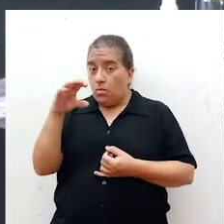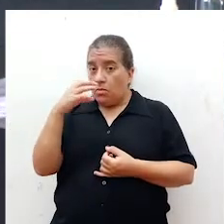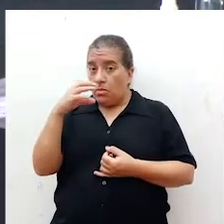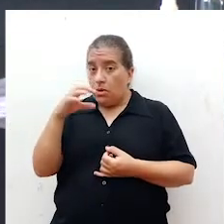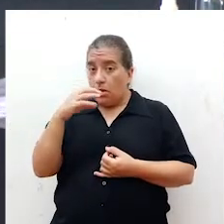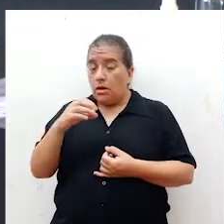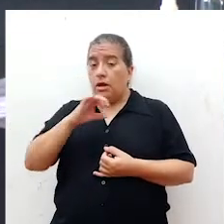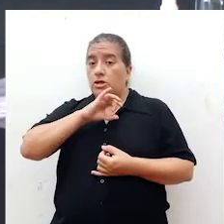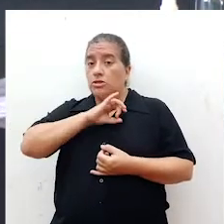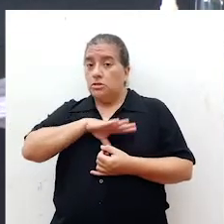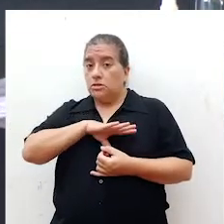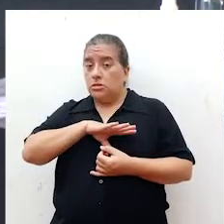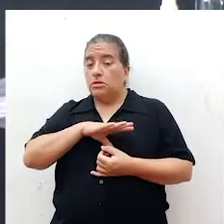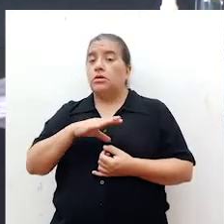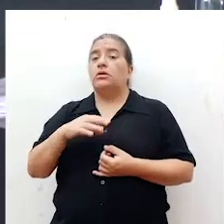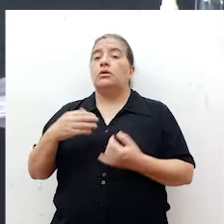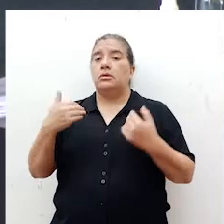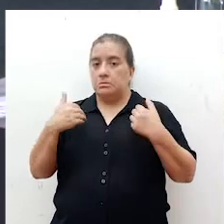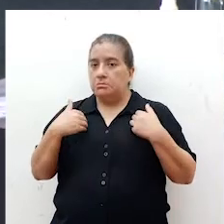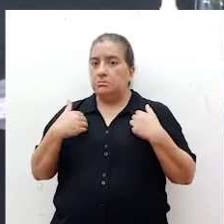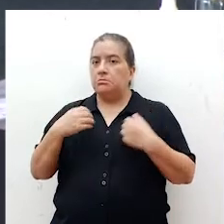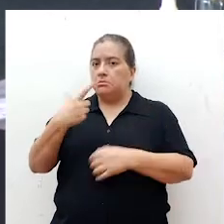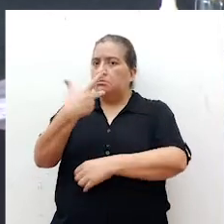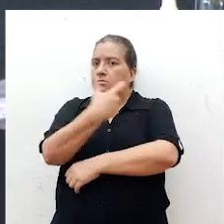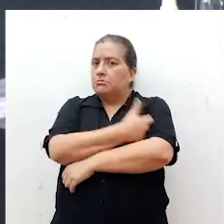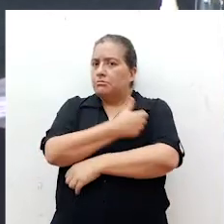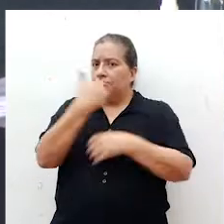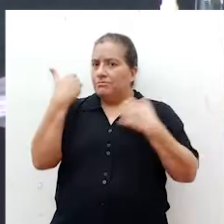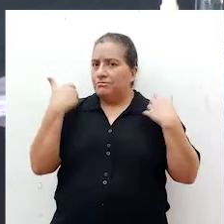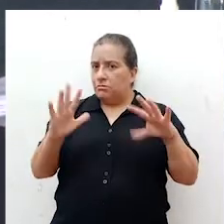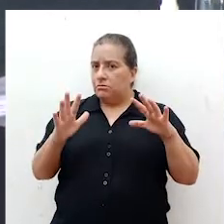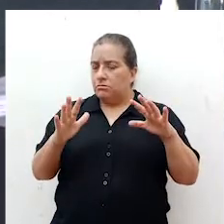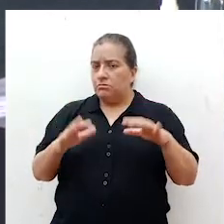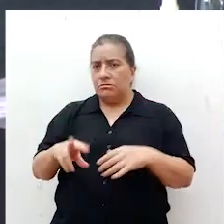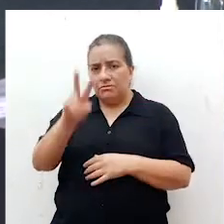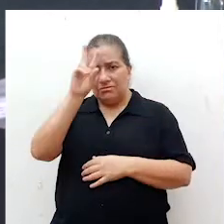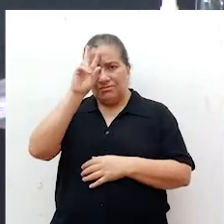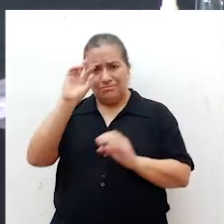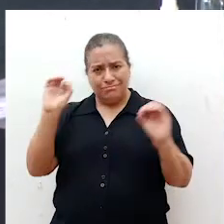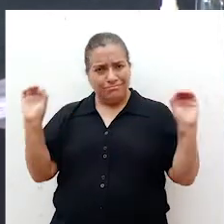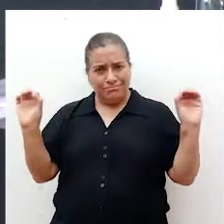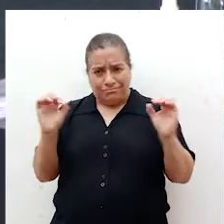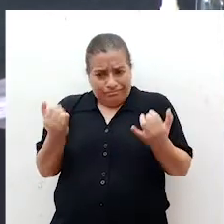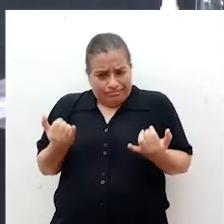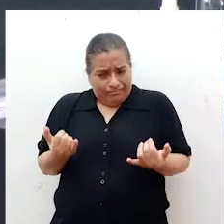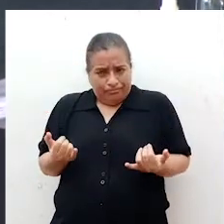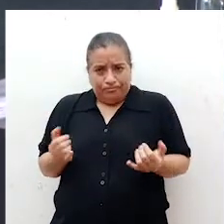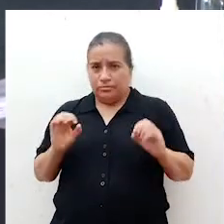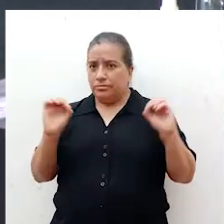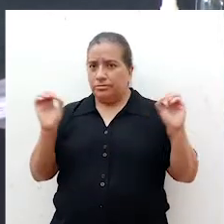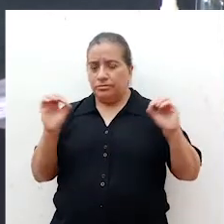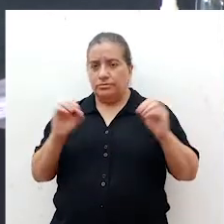México tiene vacuna, Colombia tiene vacuna, Chile tiene vacuna, el Perú al día de hoy